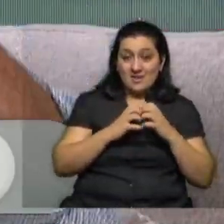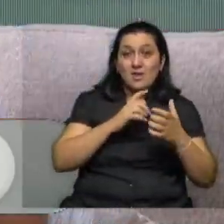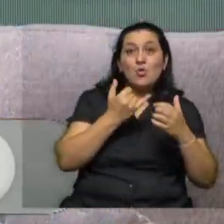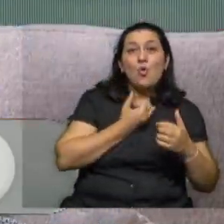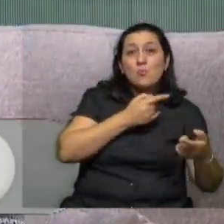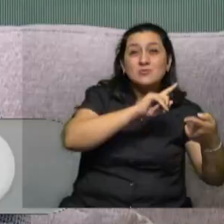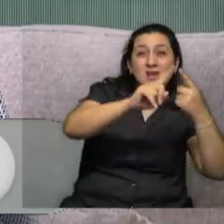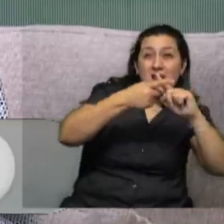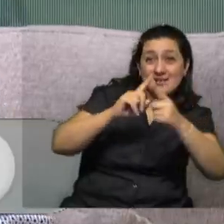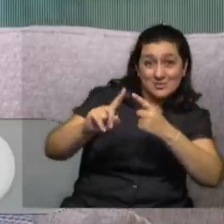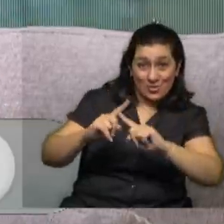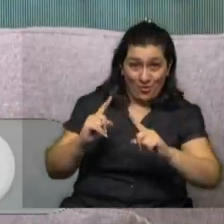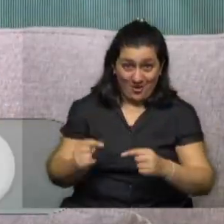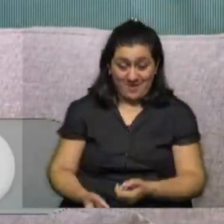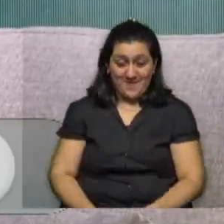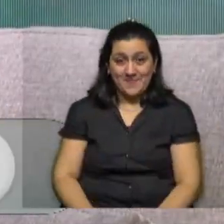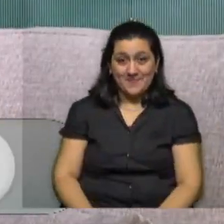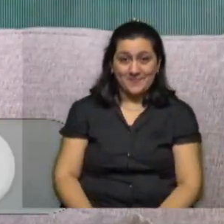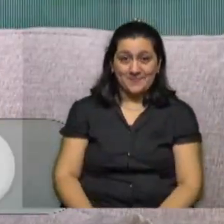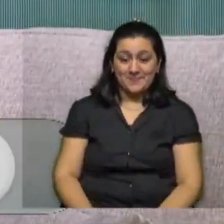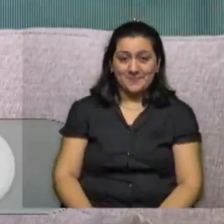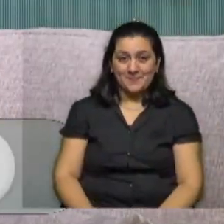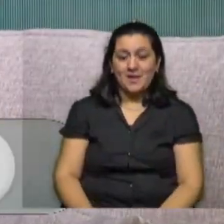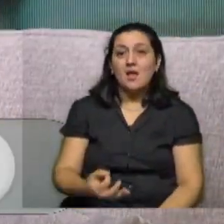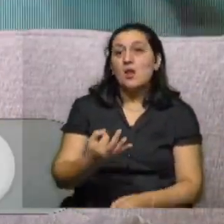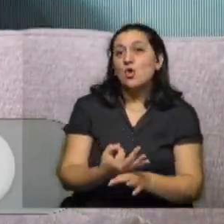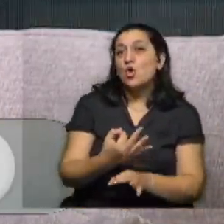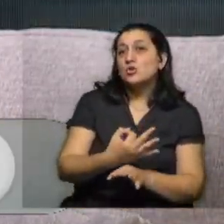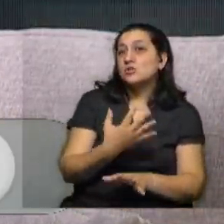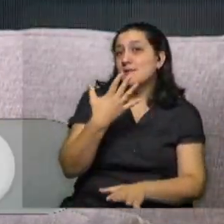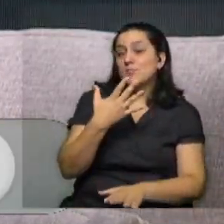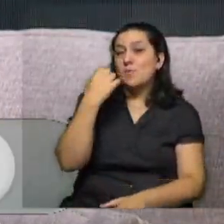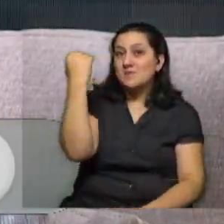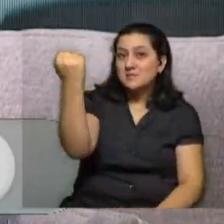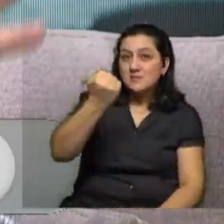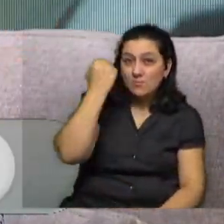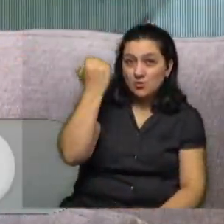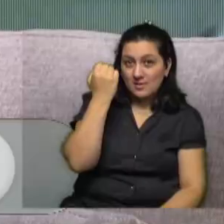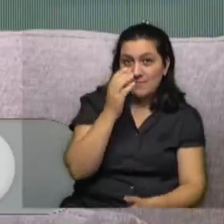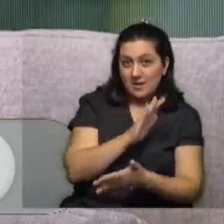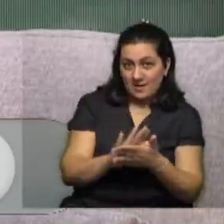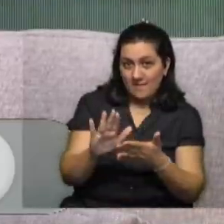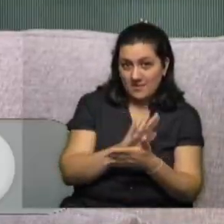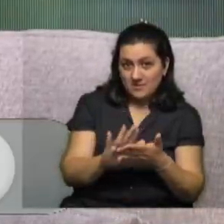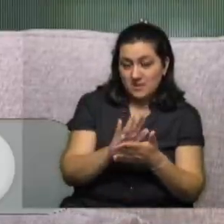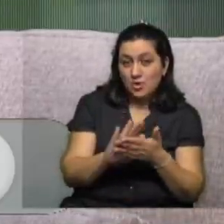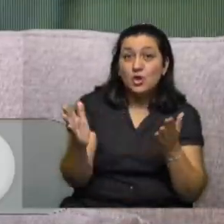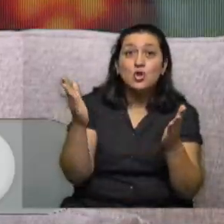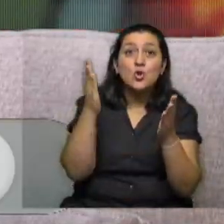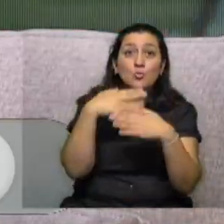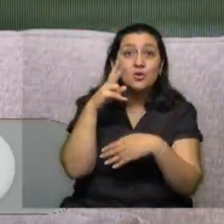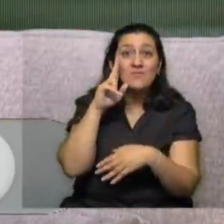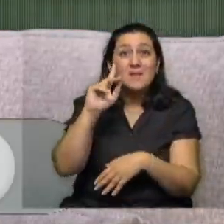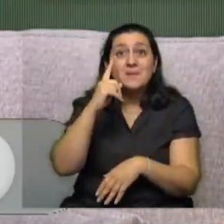en todos los parámetros. Entonces, el concepto uno importante que habíamos traído, y repasamos un poquito para los que no pudieron ver el programa el